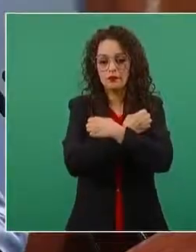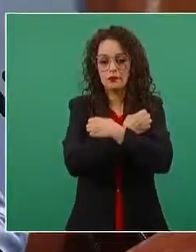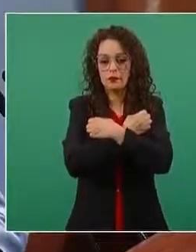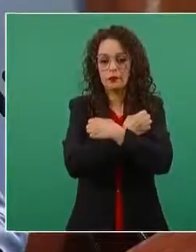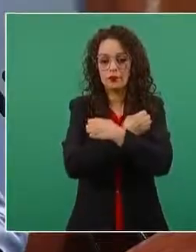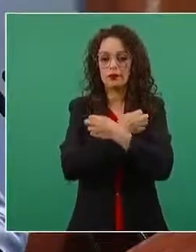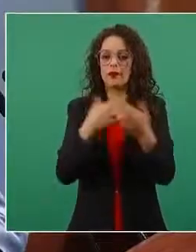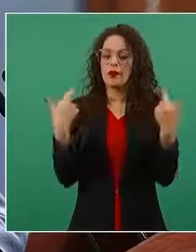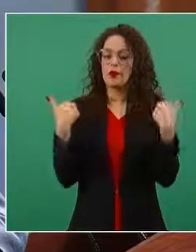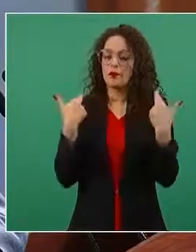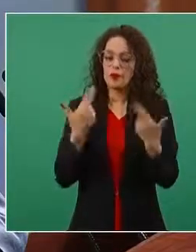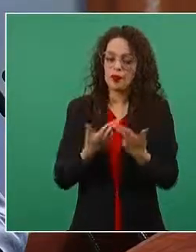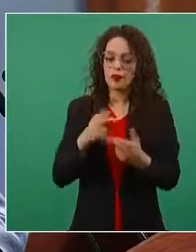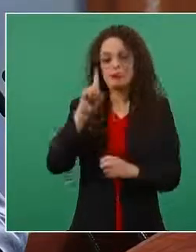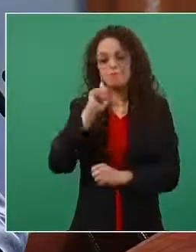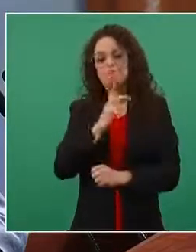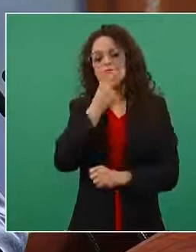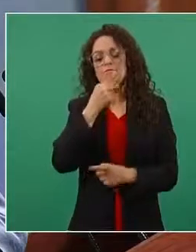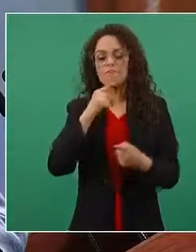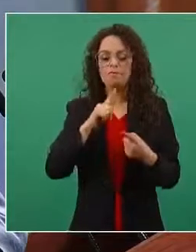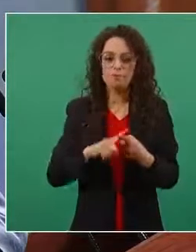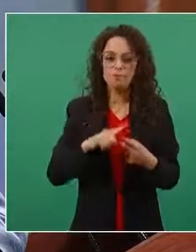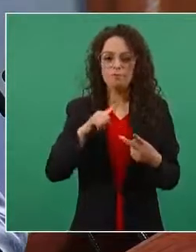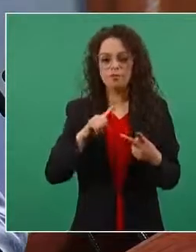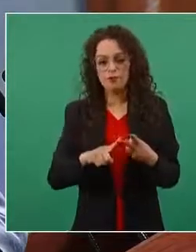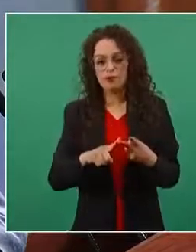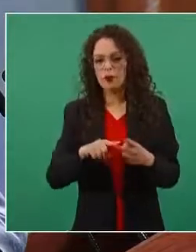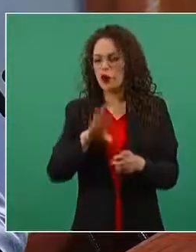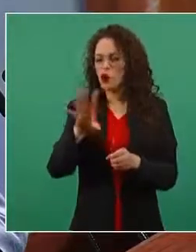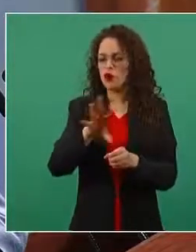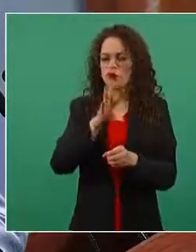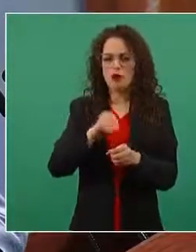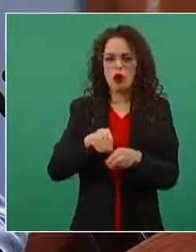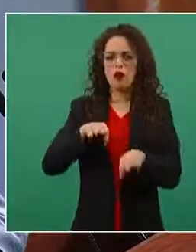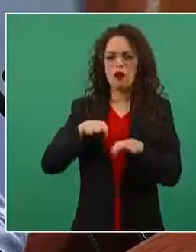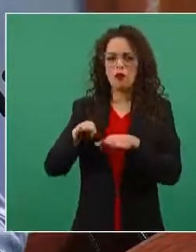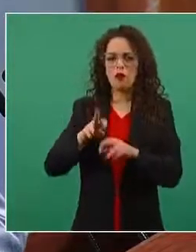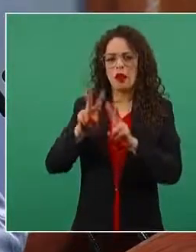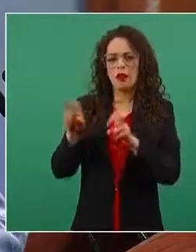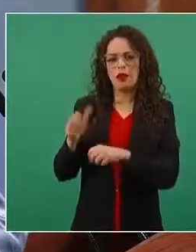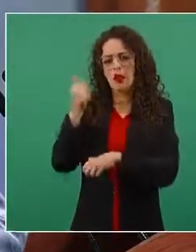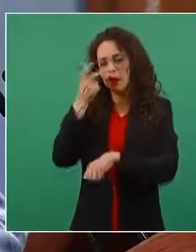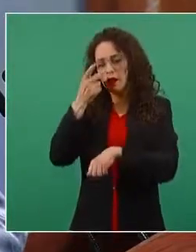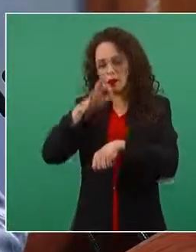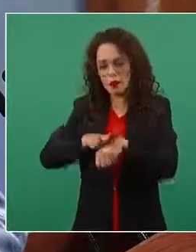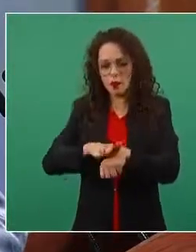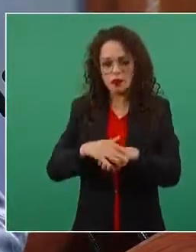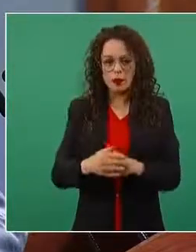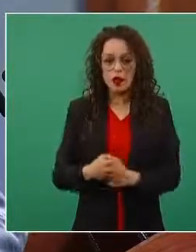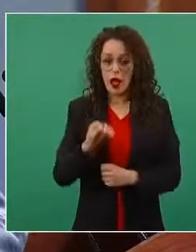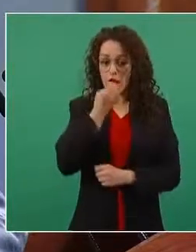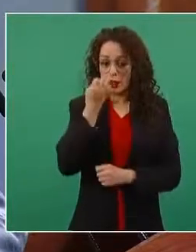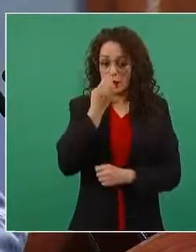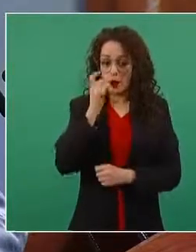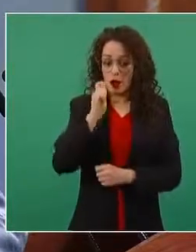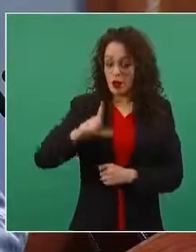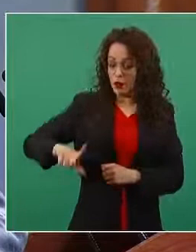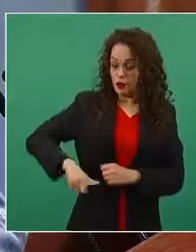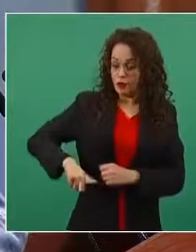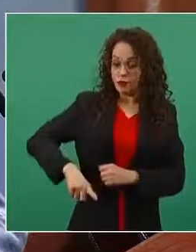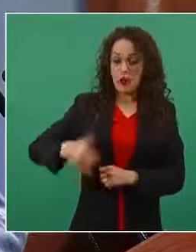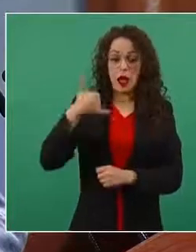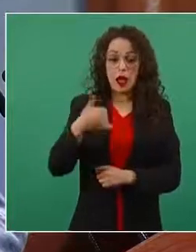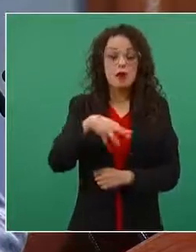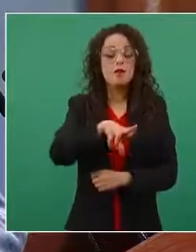a maestras, maestros, a todo el personal administrativo de escuelas públicas y